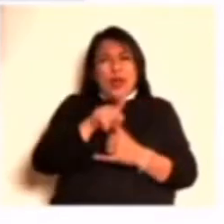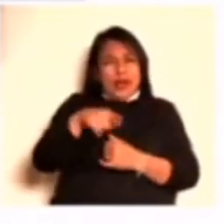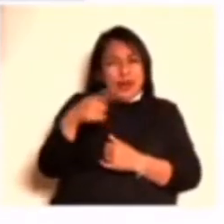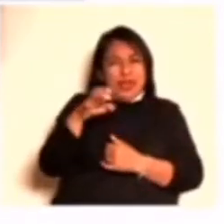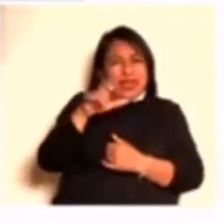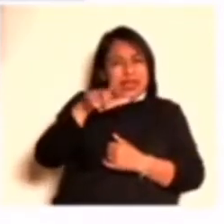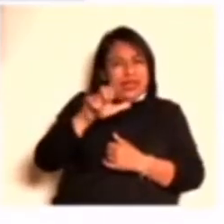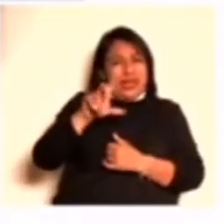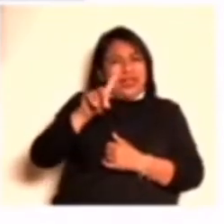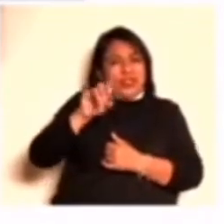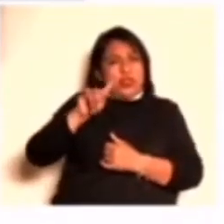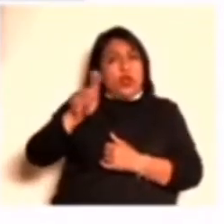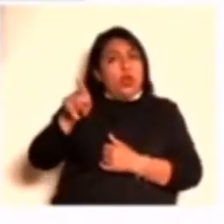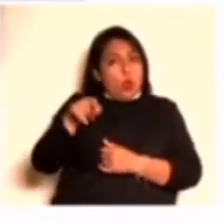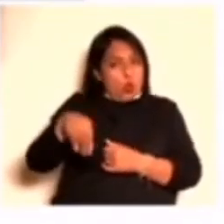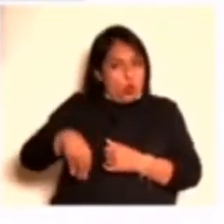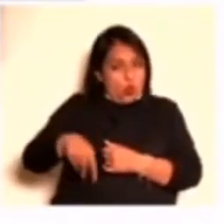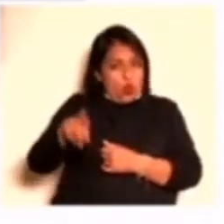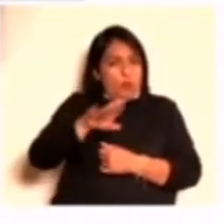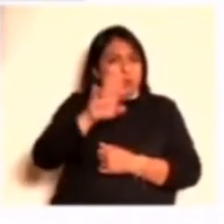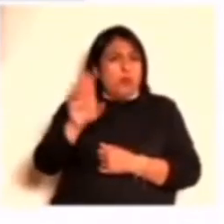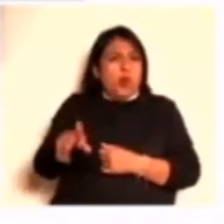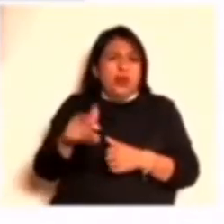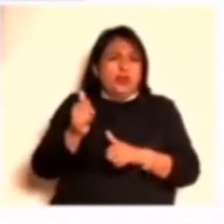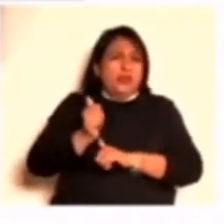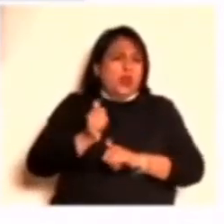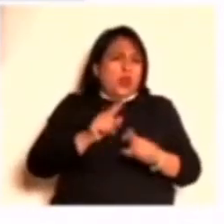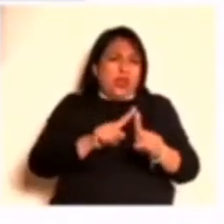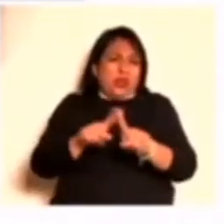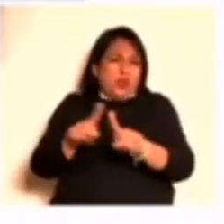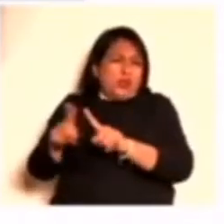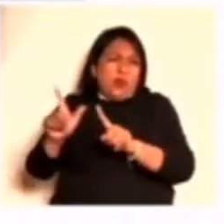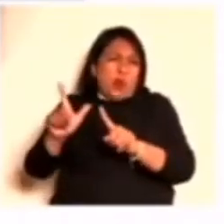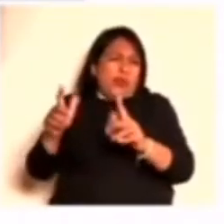acusándola de la muerte de tantísimos soldados en una guerra.